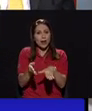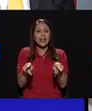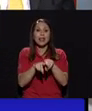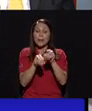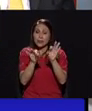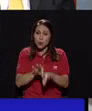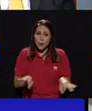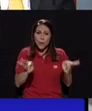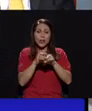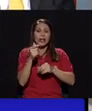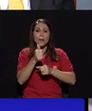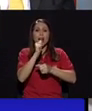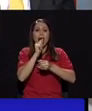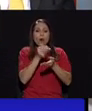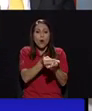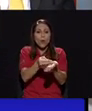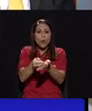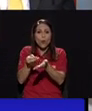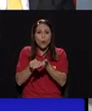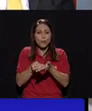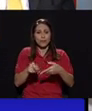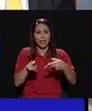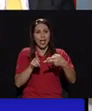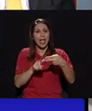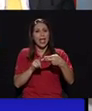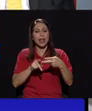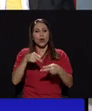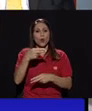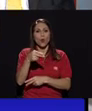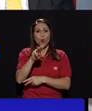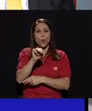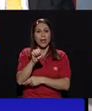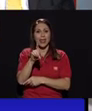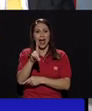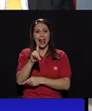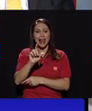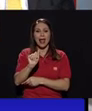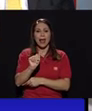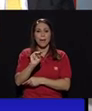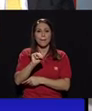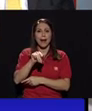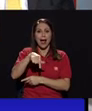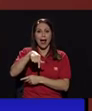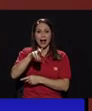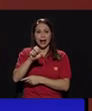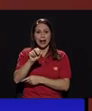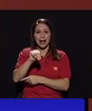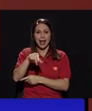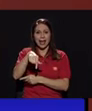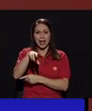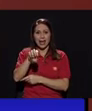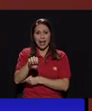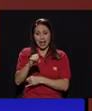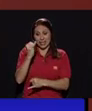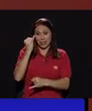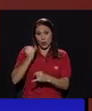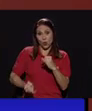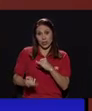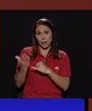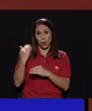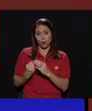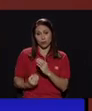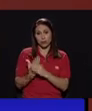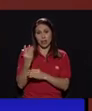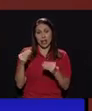que conserva. El humedal Maquenque es el último que fue creado, el más